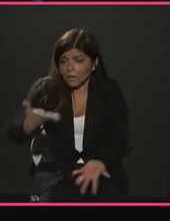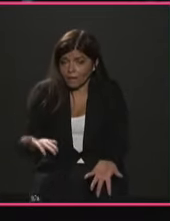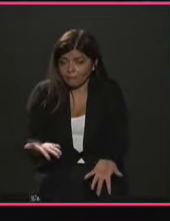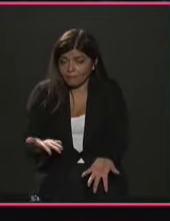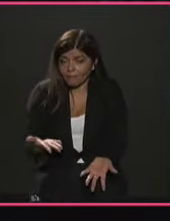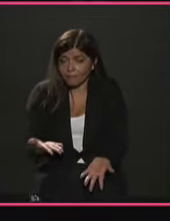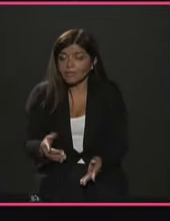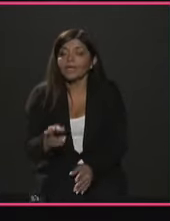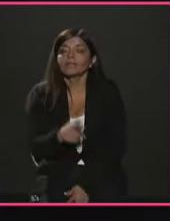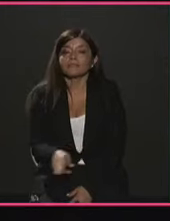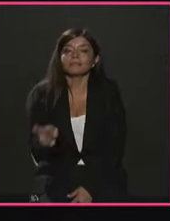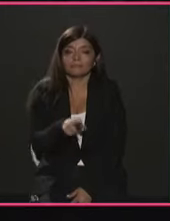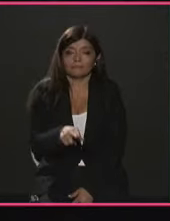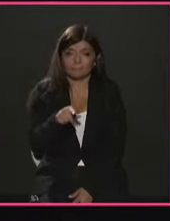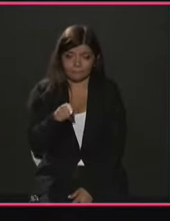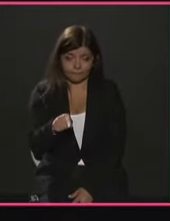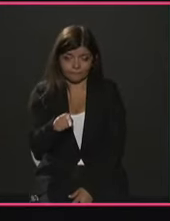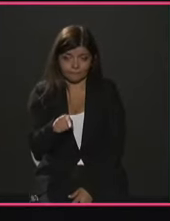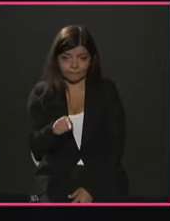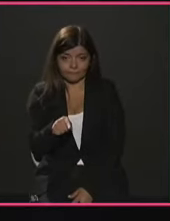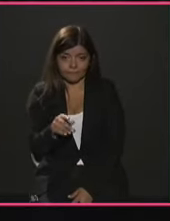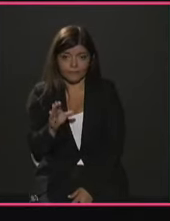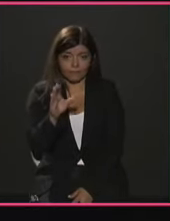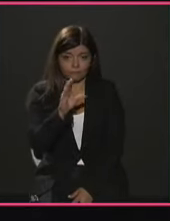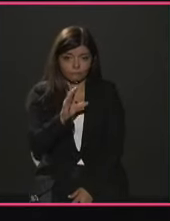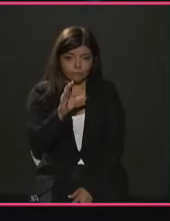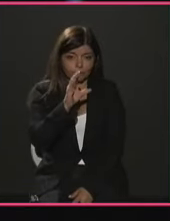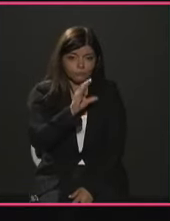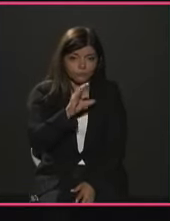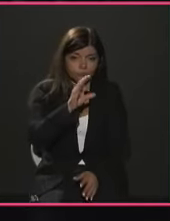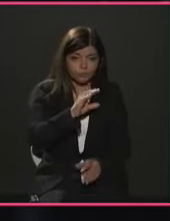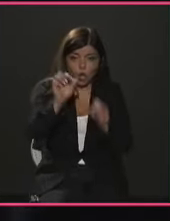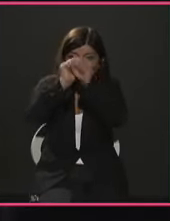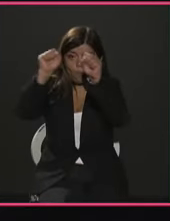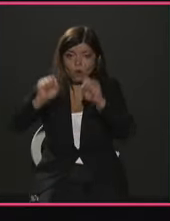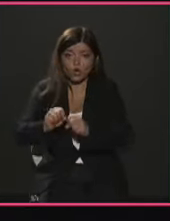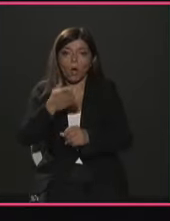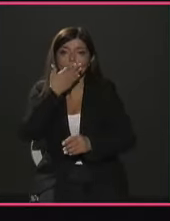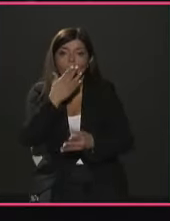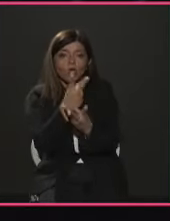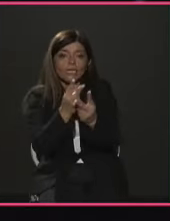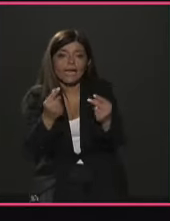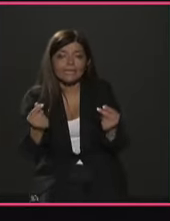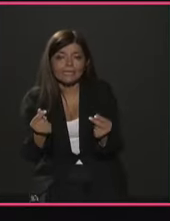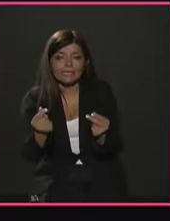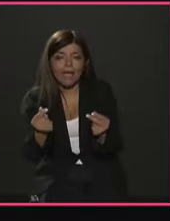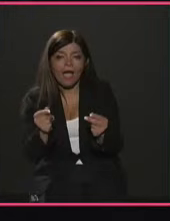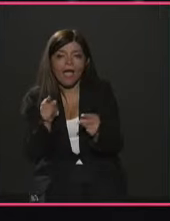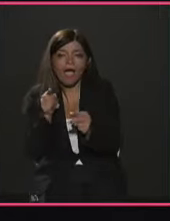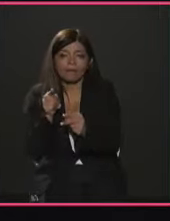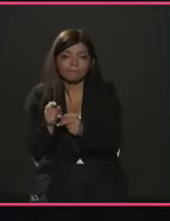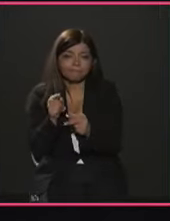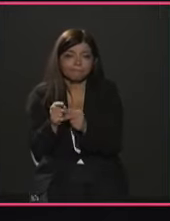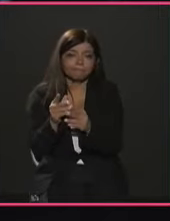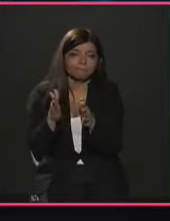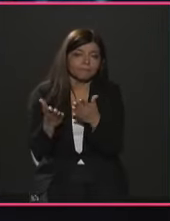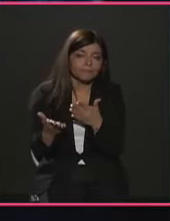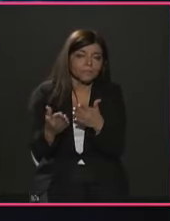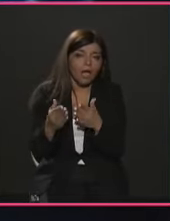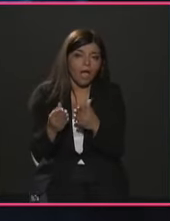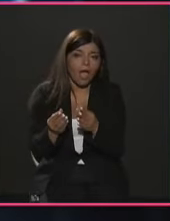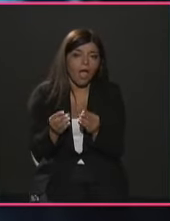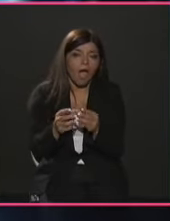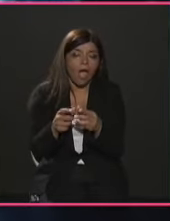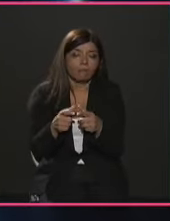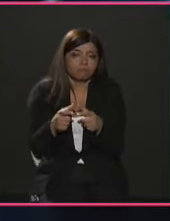y cito la búsqueda sin fin de un modelo de mejor calidad ha llevado al potencial crecimiento